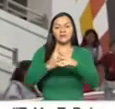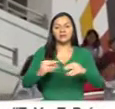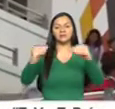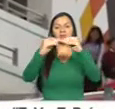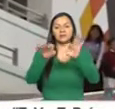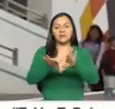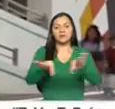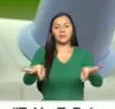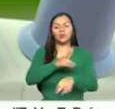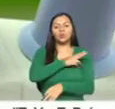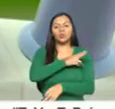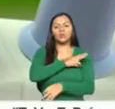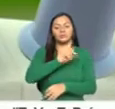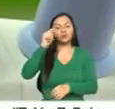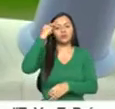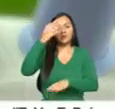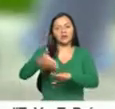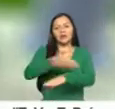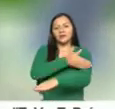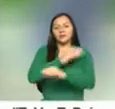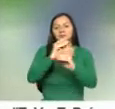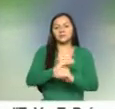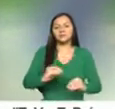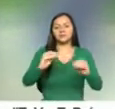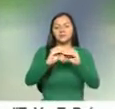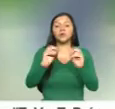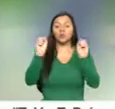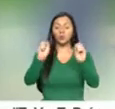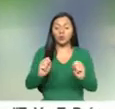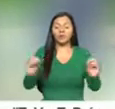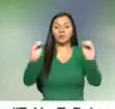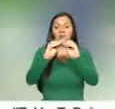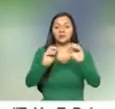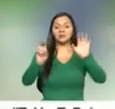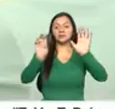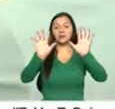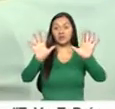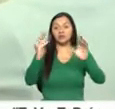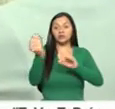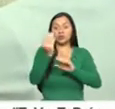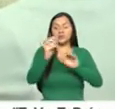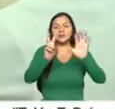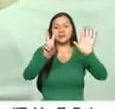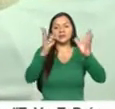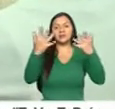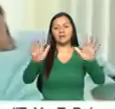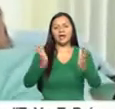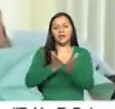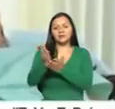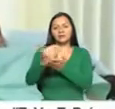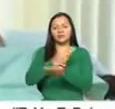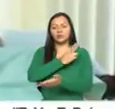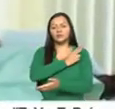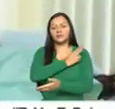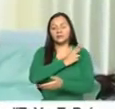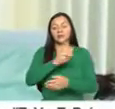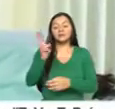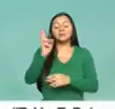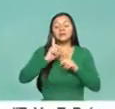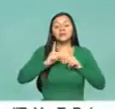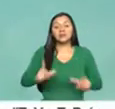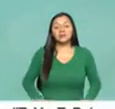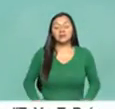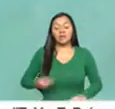becas universitarias que los gobiernos anteriores, permitiendo que 7 de cada 10 jóvenes vayan a la universidad. En salud, la